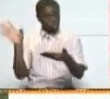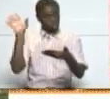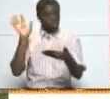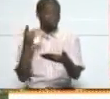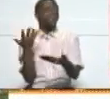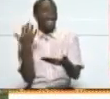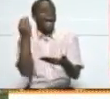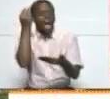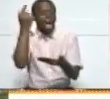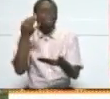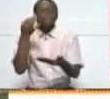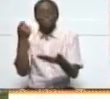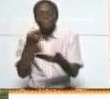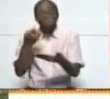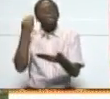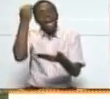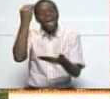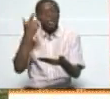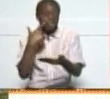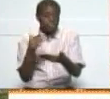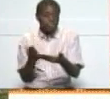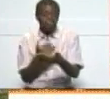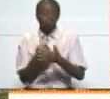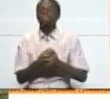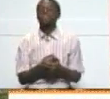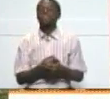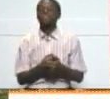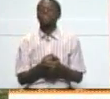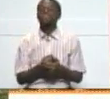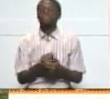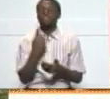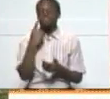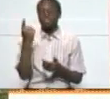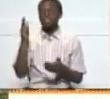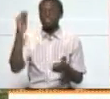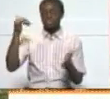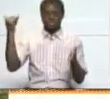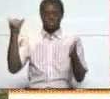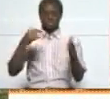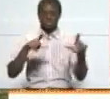buscando. Miren esto. Ve, mete aquí, compadre.